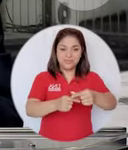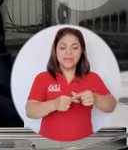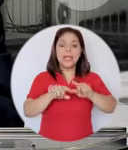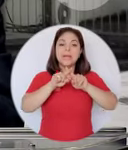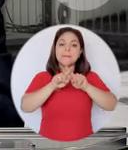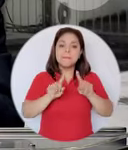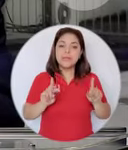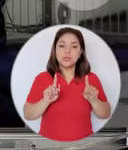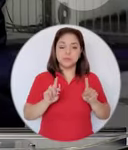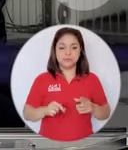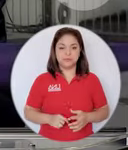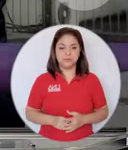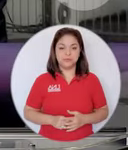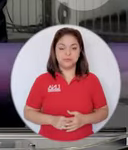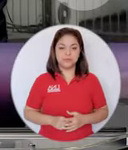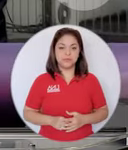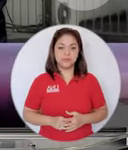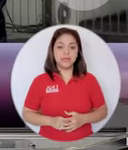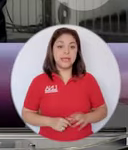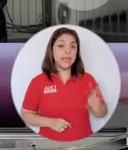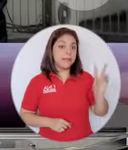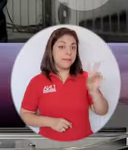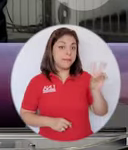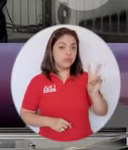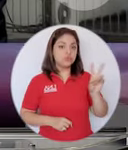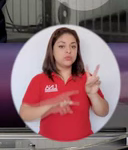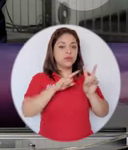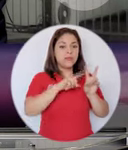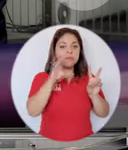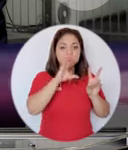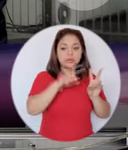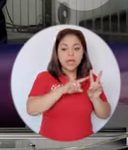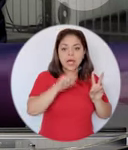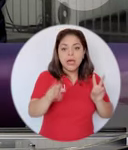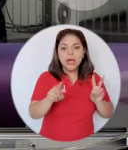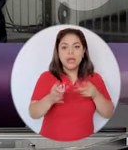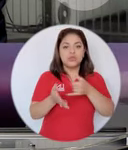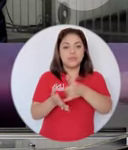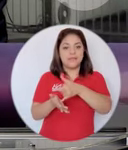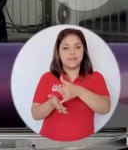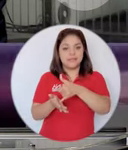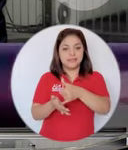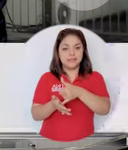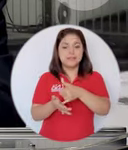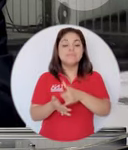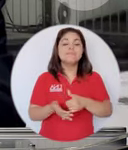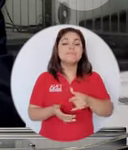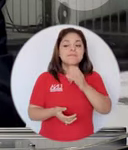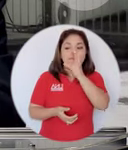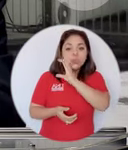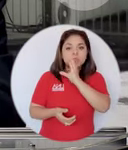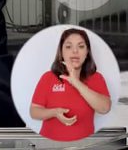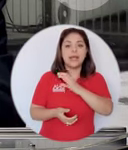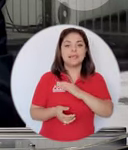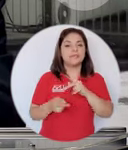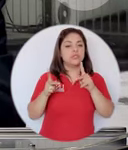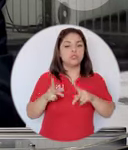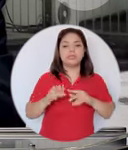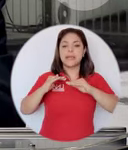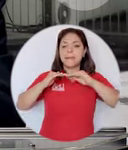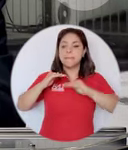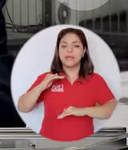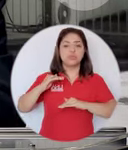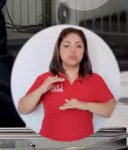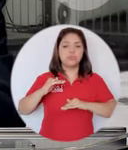Pero buscando persistir el virus, va a buscar a los más debilitados, va a buscar a los que